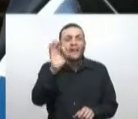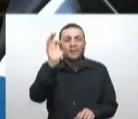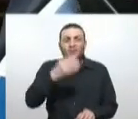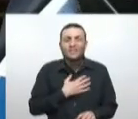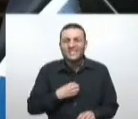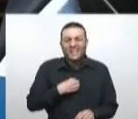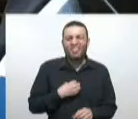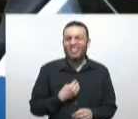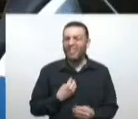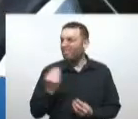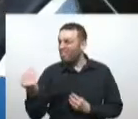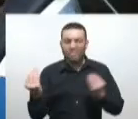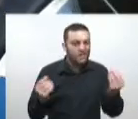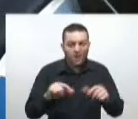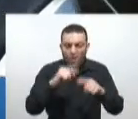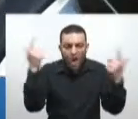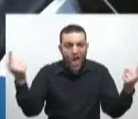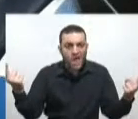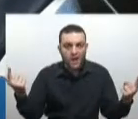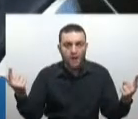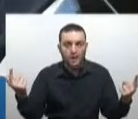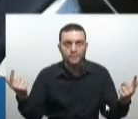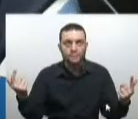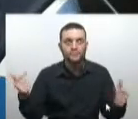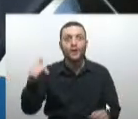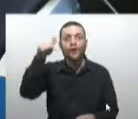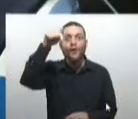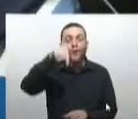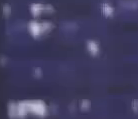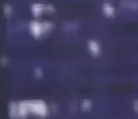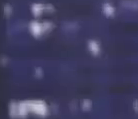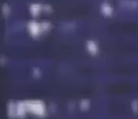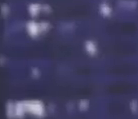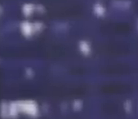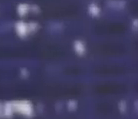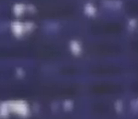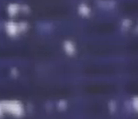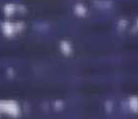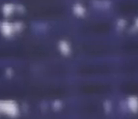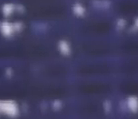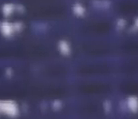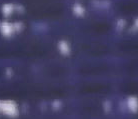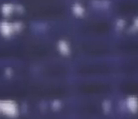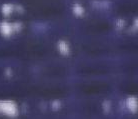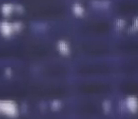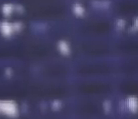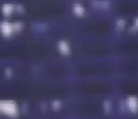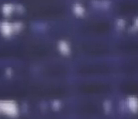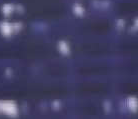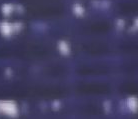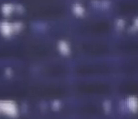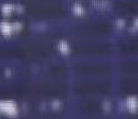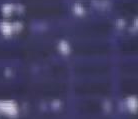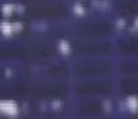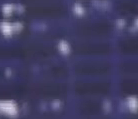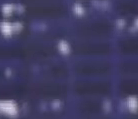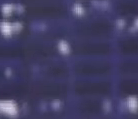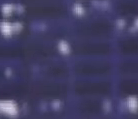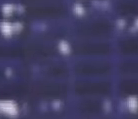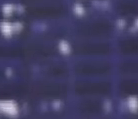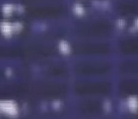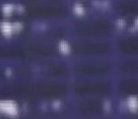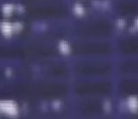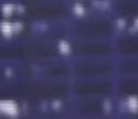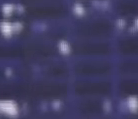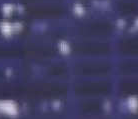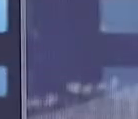donde hay demanda. Punto. En ningún país hay inversiones donde haya flexibilización